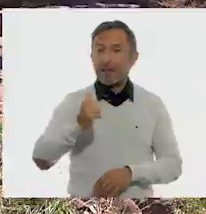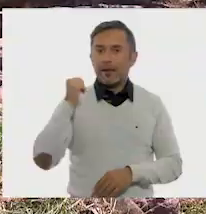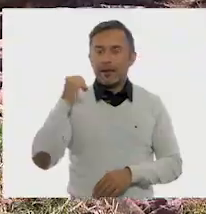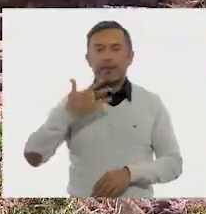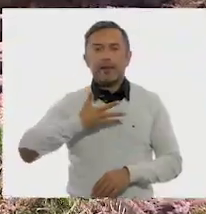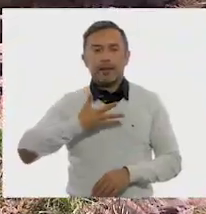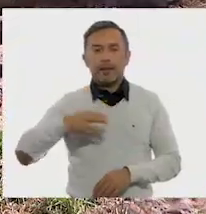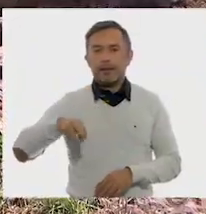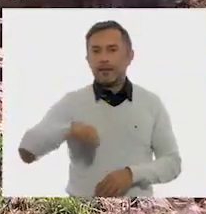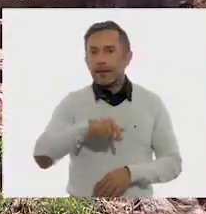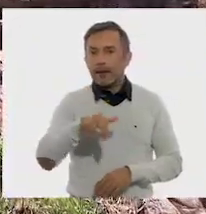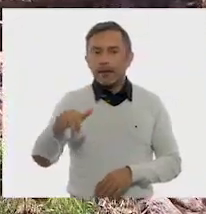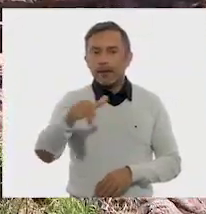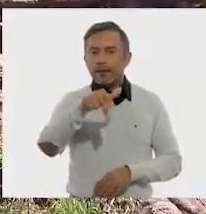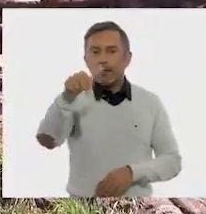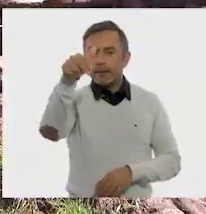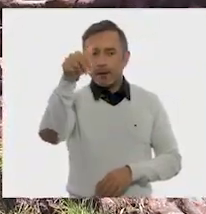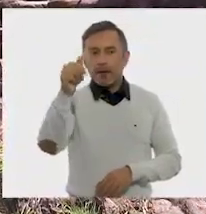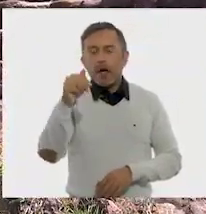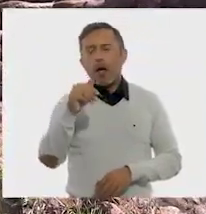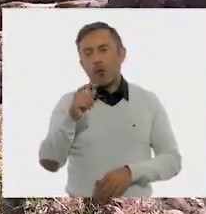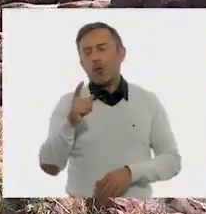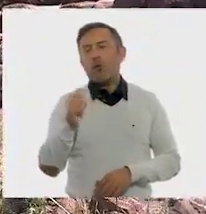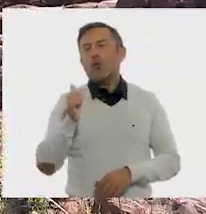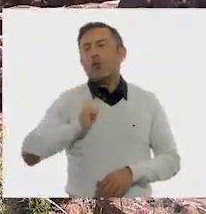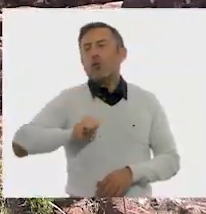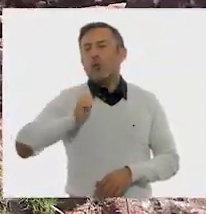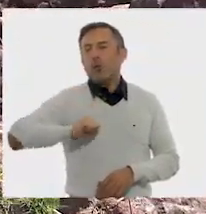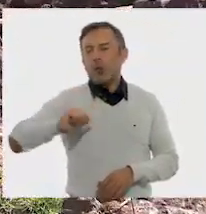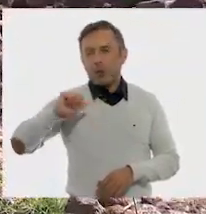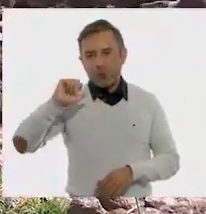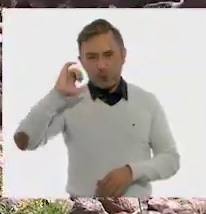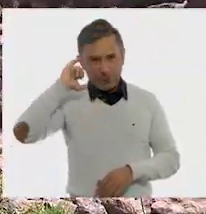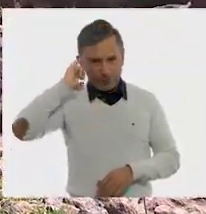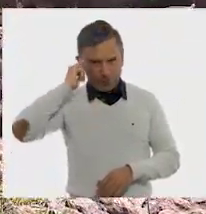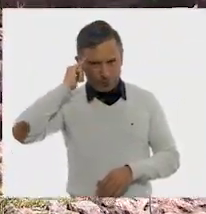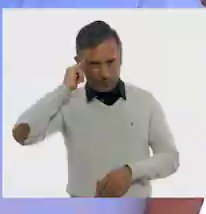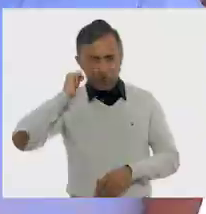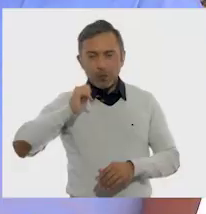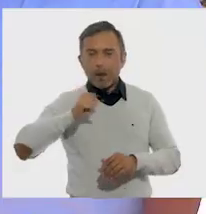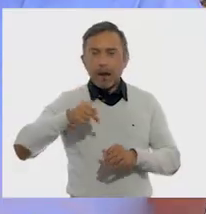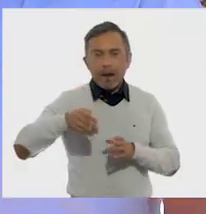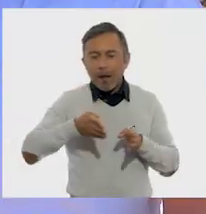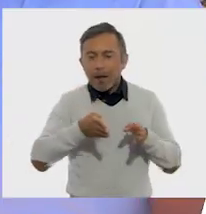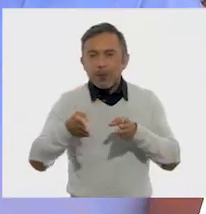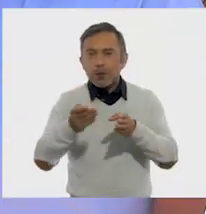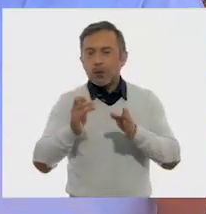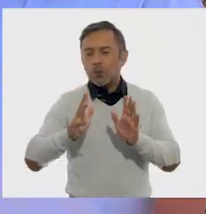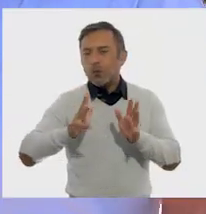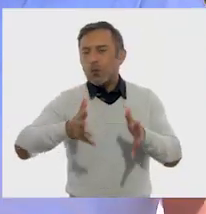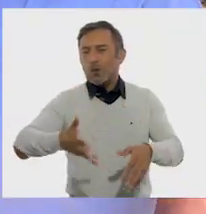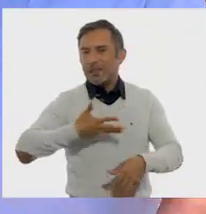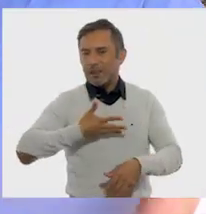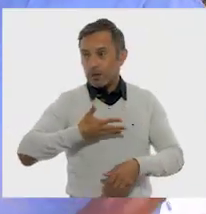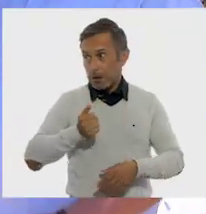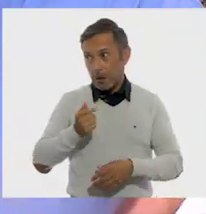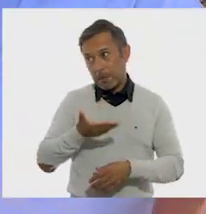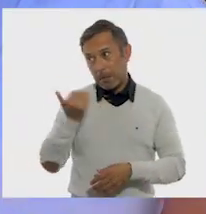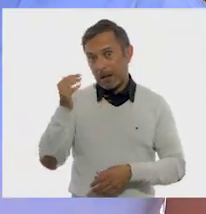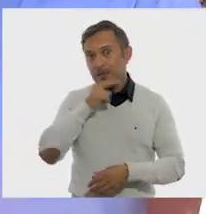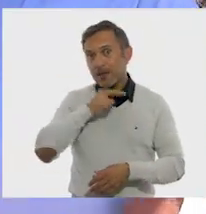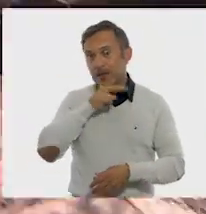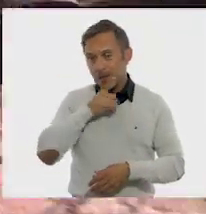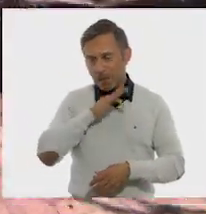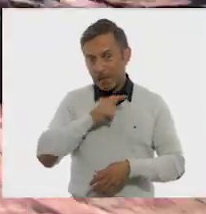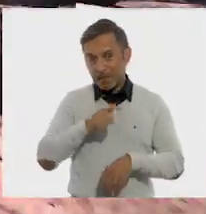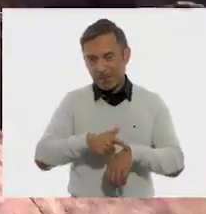escalinata que es como de lo poquito que nos queda de estos antiguos caminos prehispánicos. Entonces, pues vamos, porque parece que nos falta mucho por ver. Pero nos falta otro